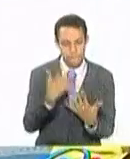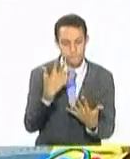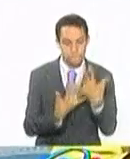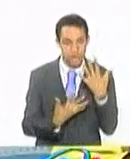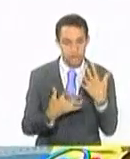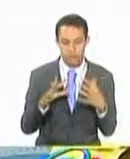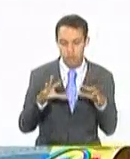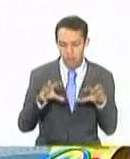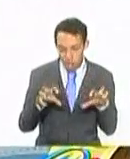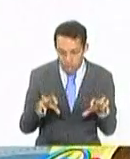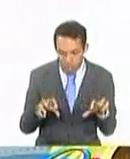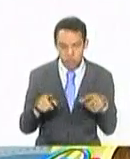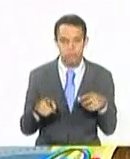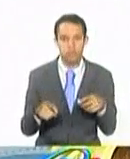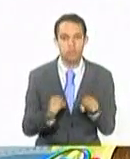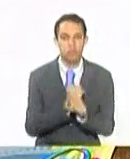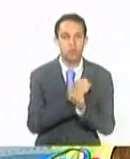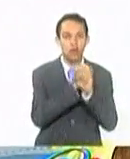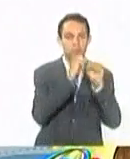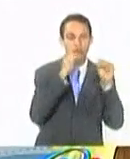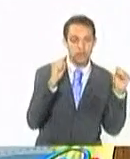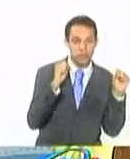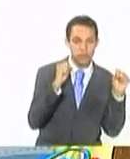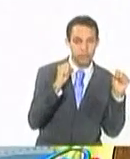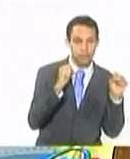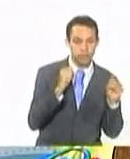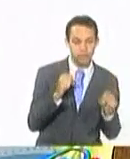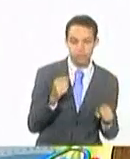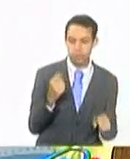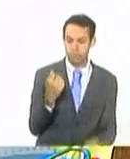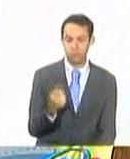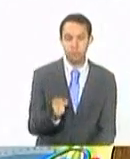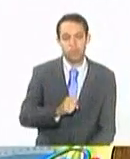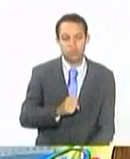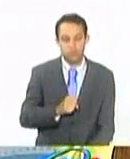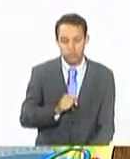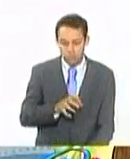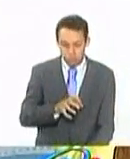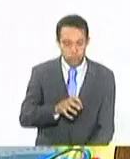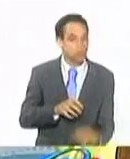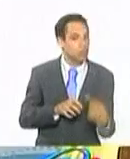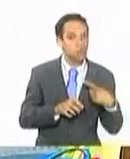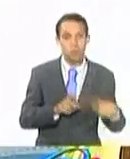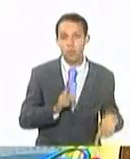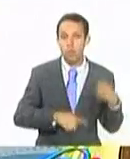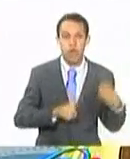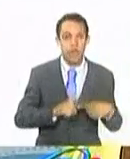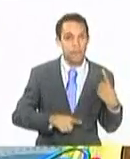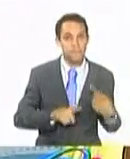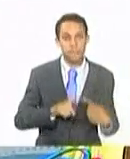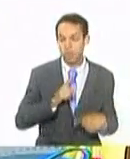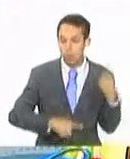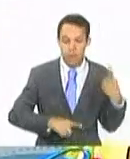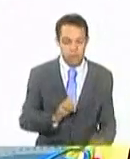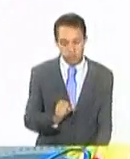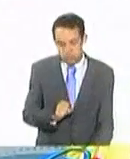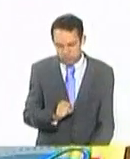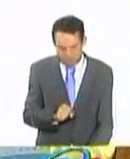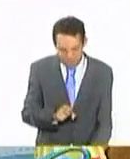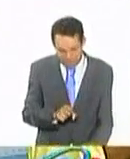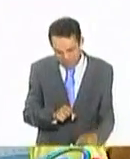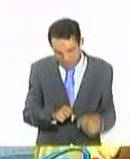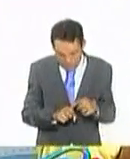despierta ya en la mañana y cuando va a abrir las manos no es capaz se le quedan pegadas y ella empieza a